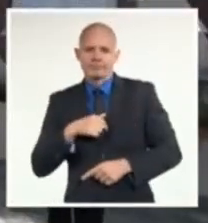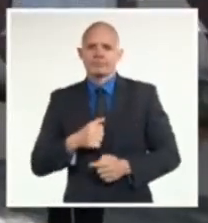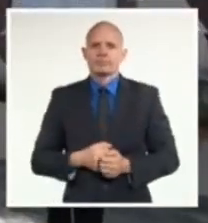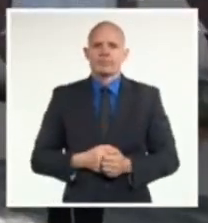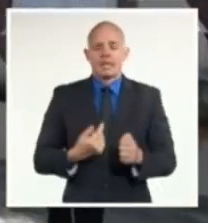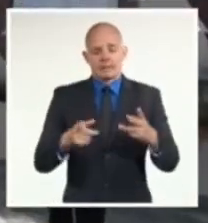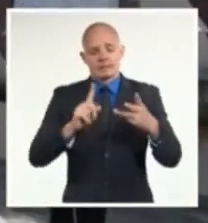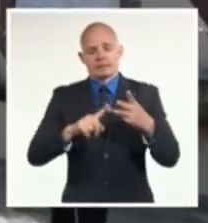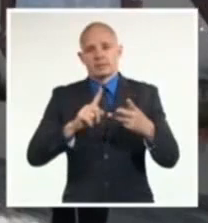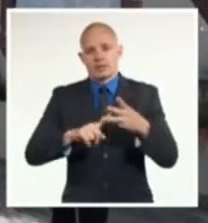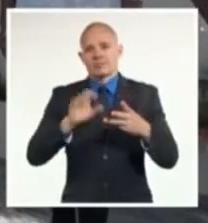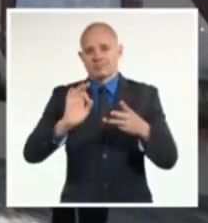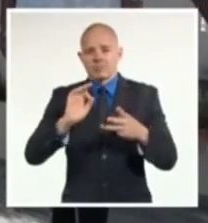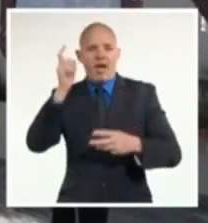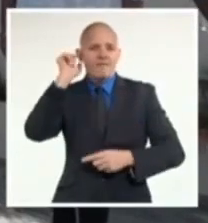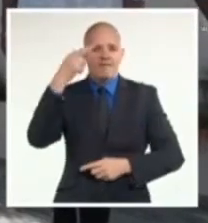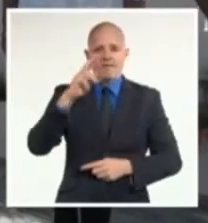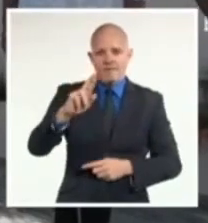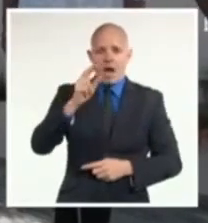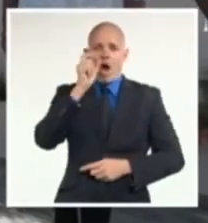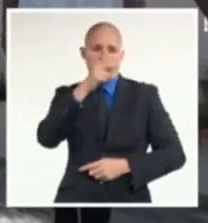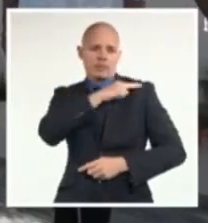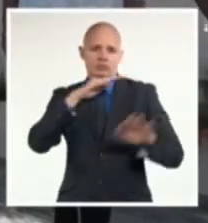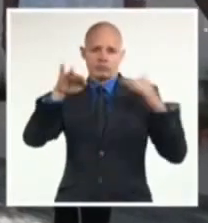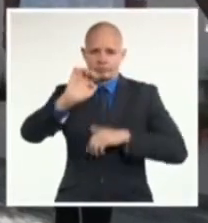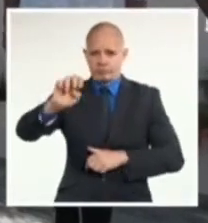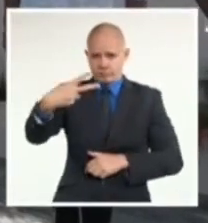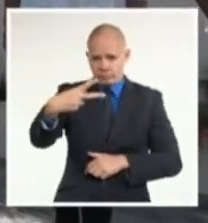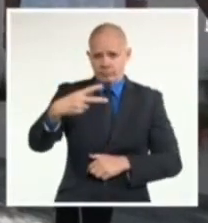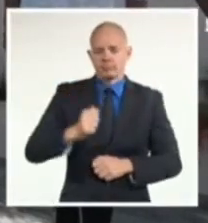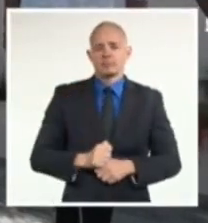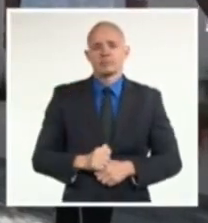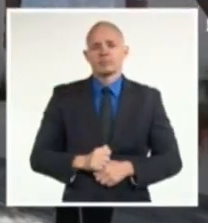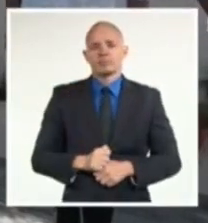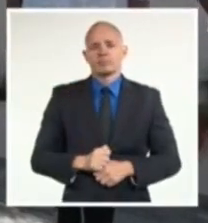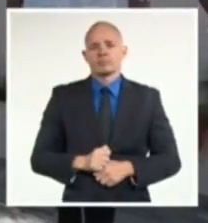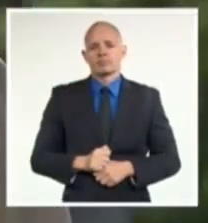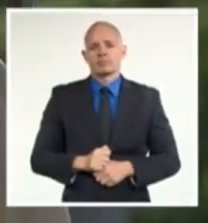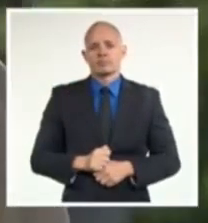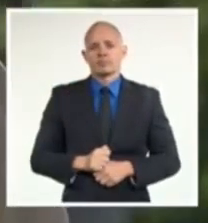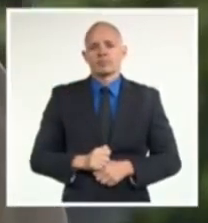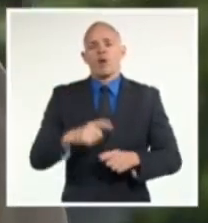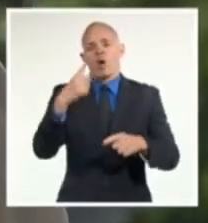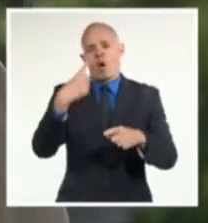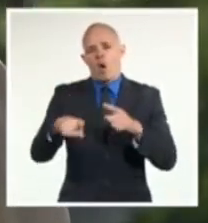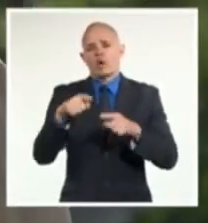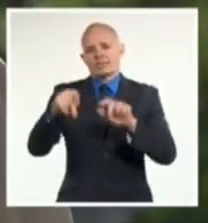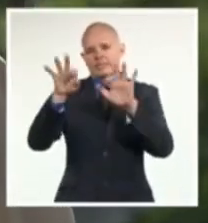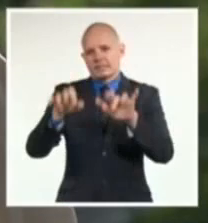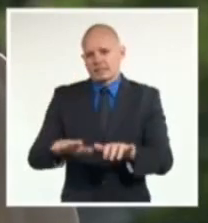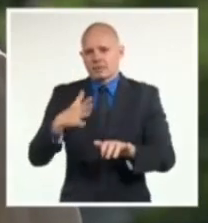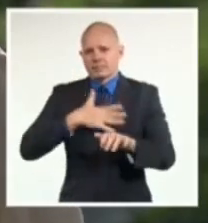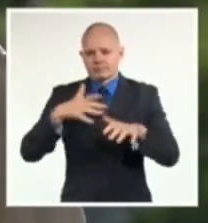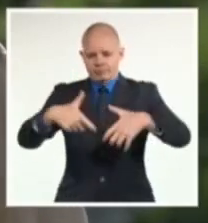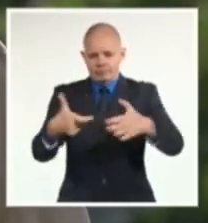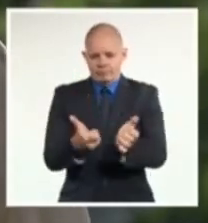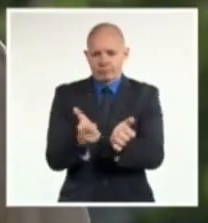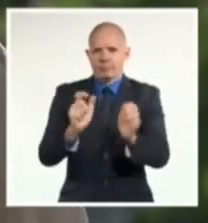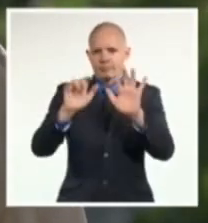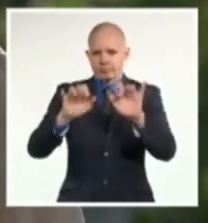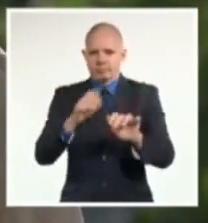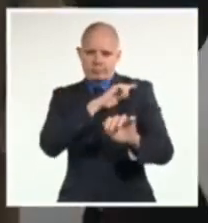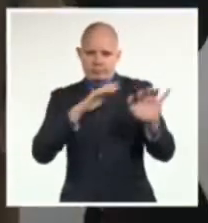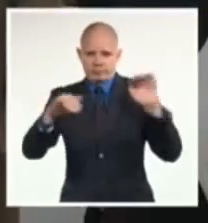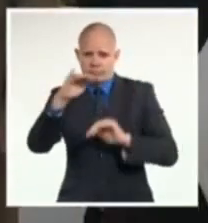el viceministro primero de las FARC, general de cuerpo de ejército Ramón Espinosa Martín, y el secretario del Consejo de Ministros, general de